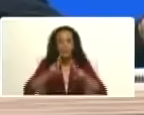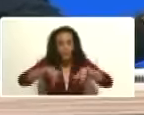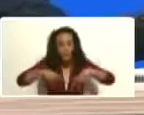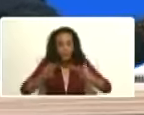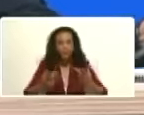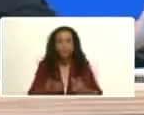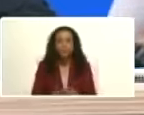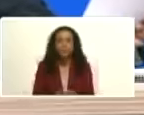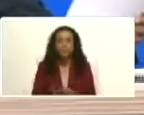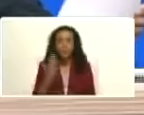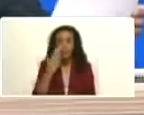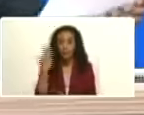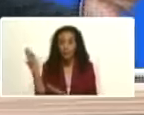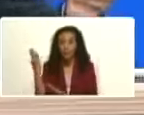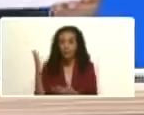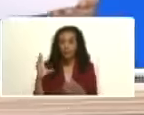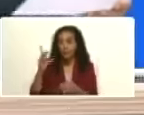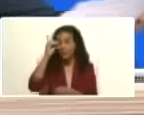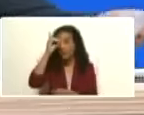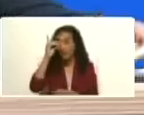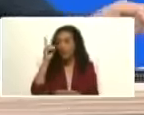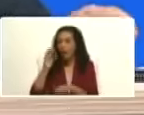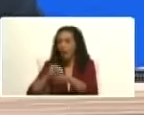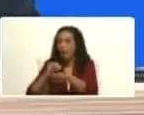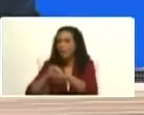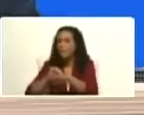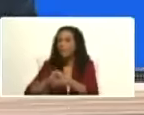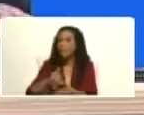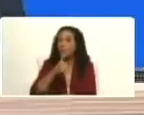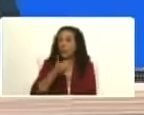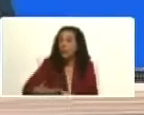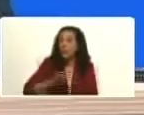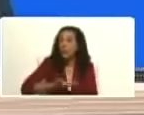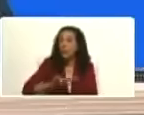Dice la vicepresidenta que tenemos algunos anuncios importantes